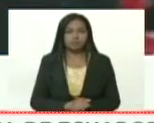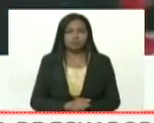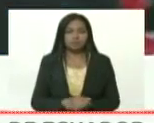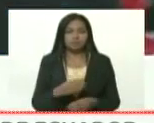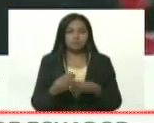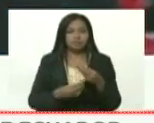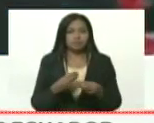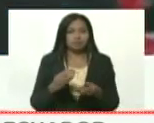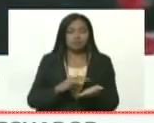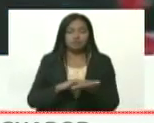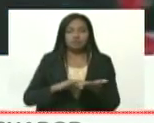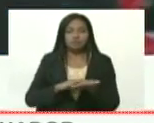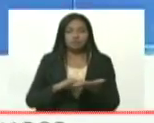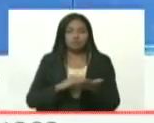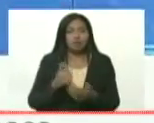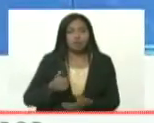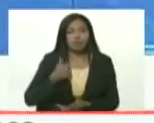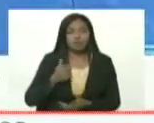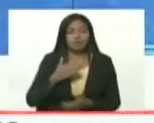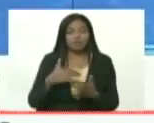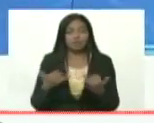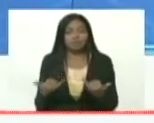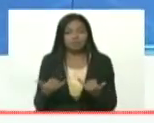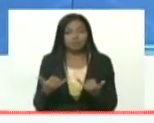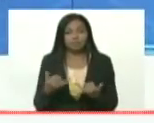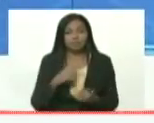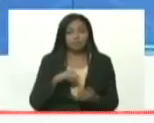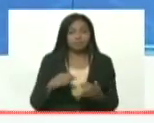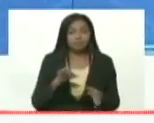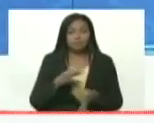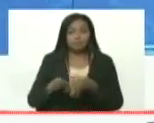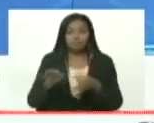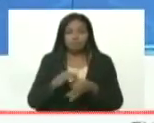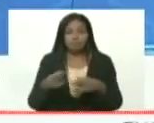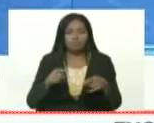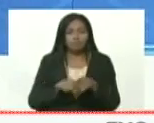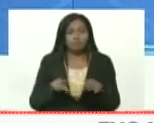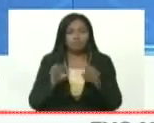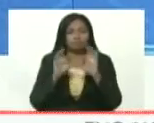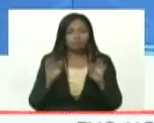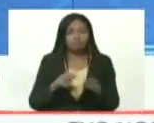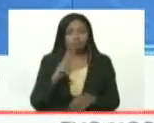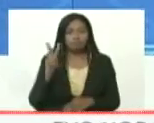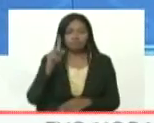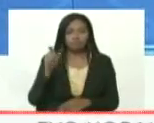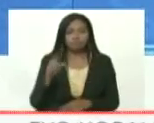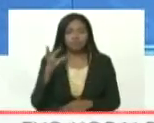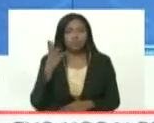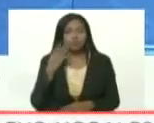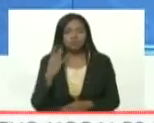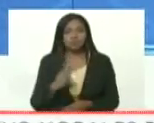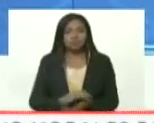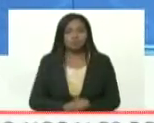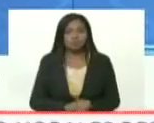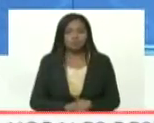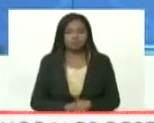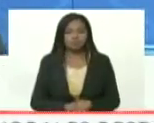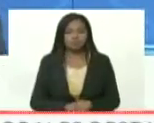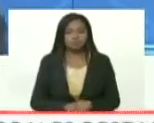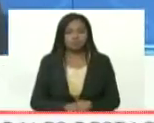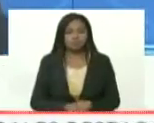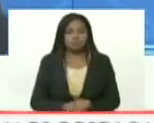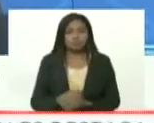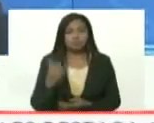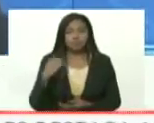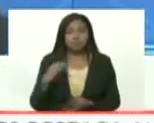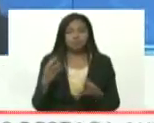creando soluciones y oportunidades para las criptomonedas y para el petro venezolano. Por ejemplo, que tiene